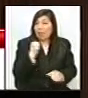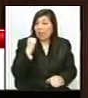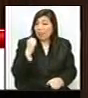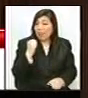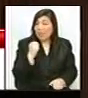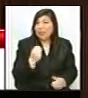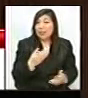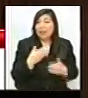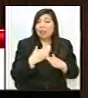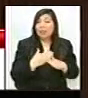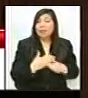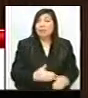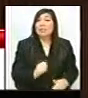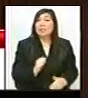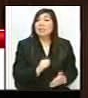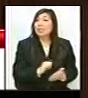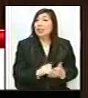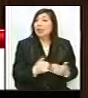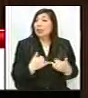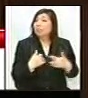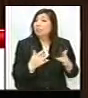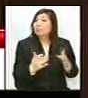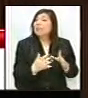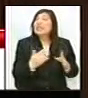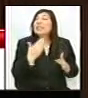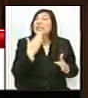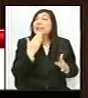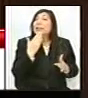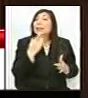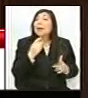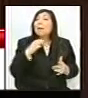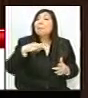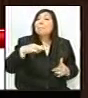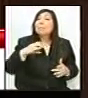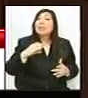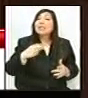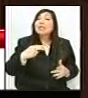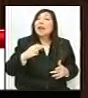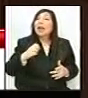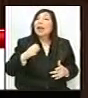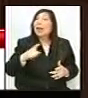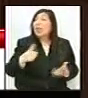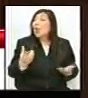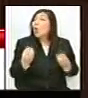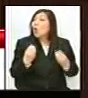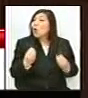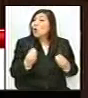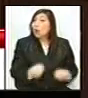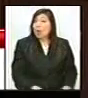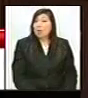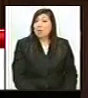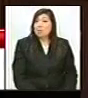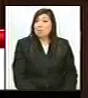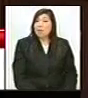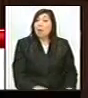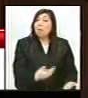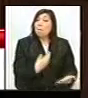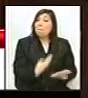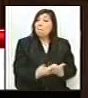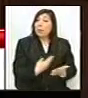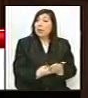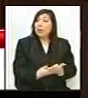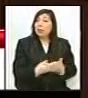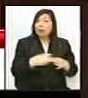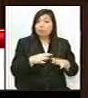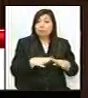defensa si es que no se identifica quién es ese tal Michael? ¿Cómo es posible que promovamos prueba de descargo para